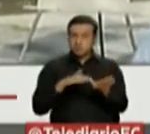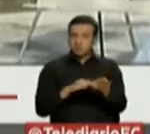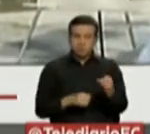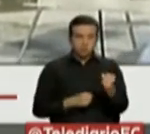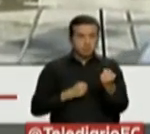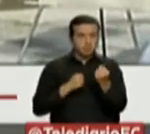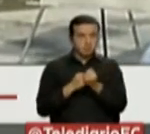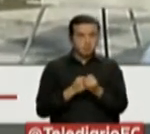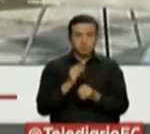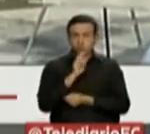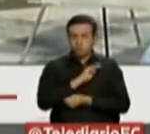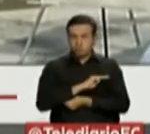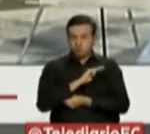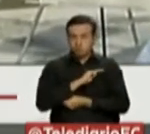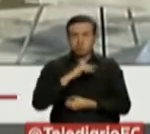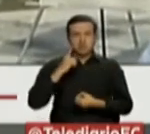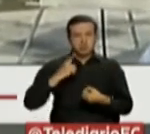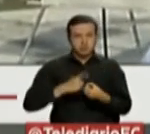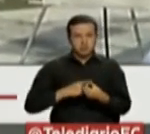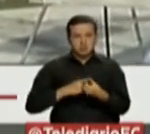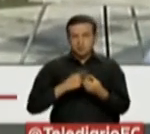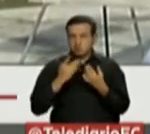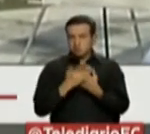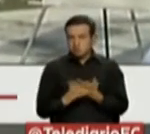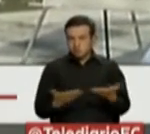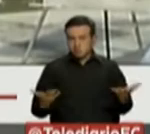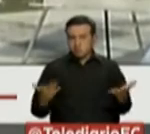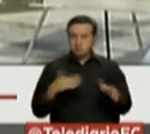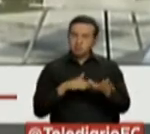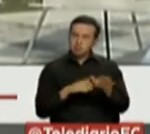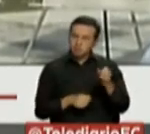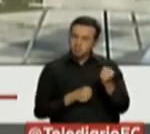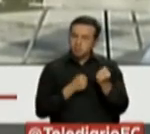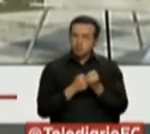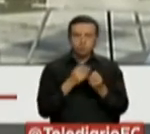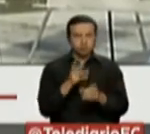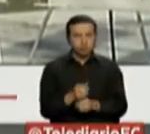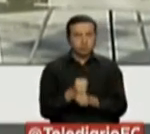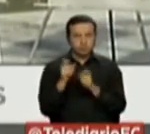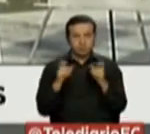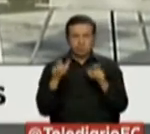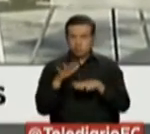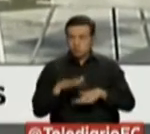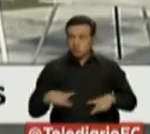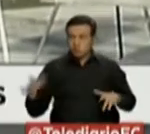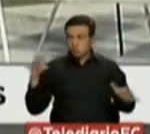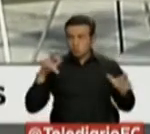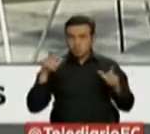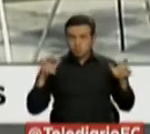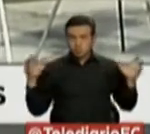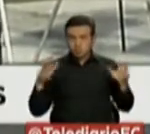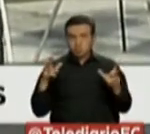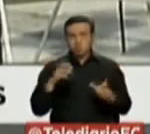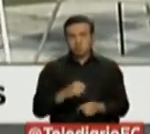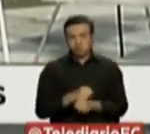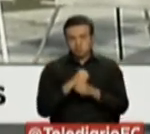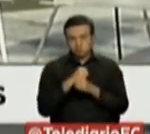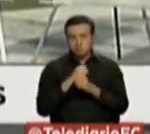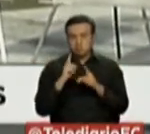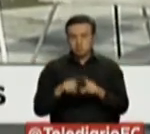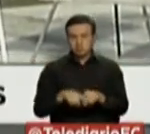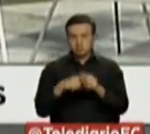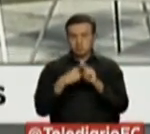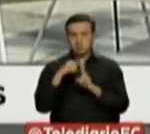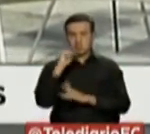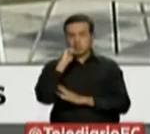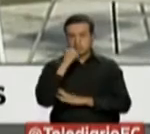garantizando nosotros como municipio de Quito, en este caso, garantizar justamente la seguridad de las personas que van a venir al evento. Empezamos el